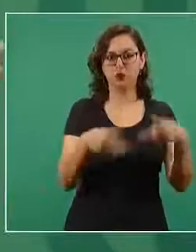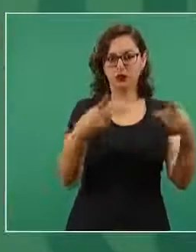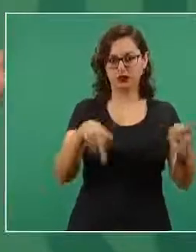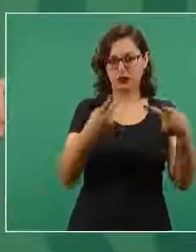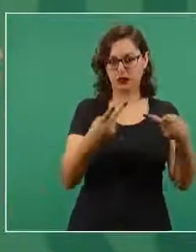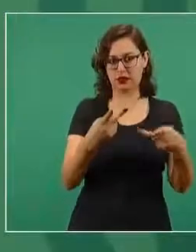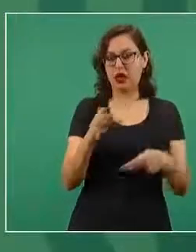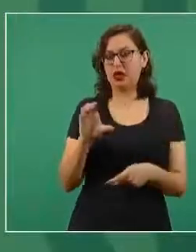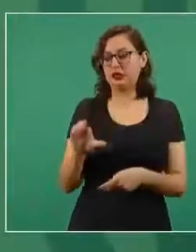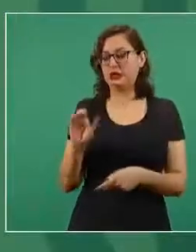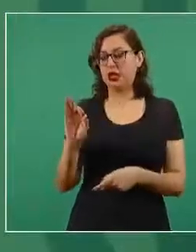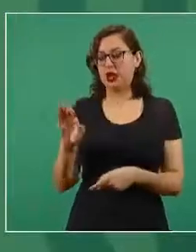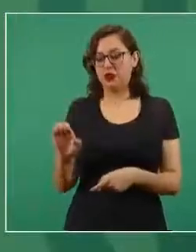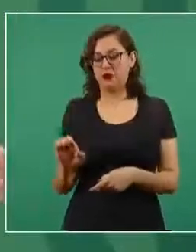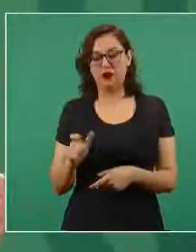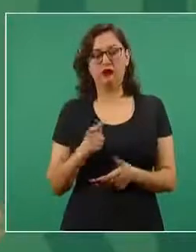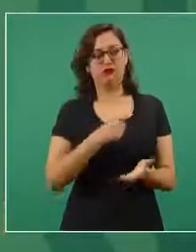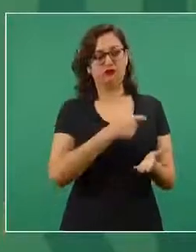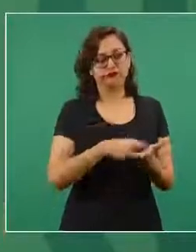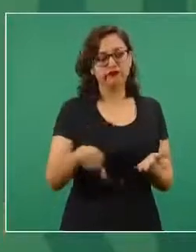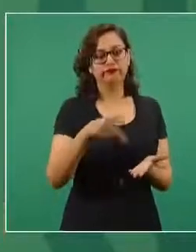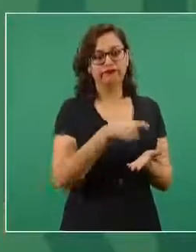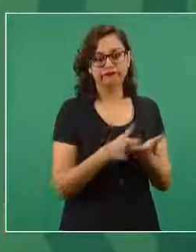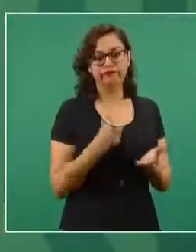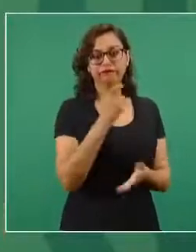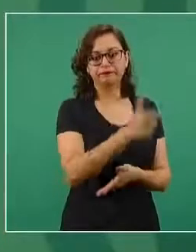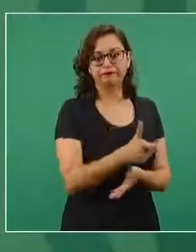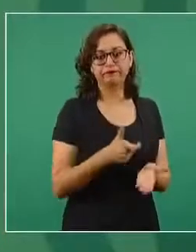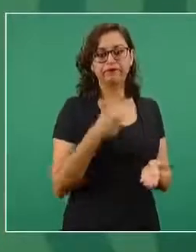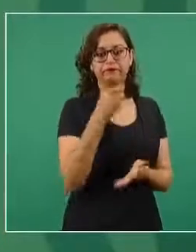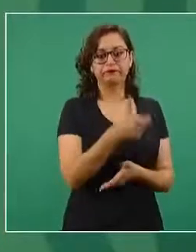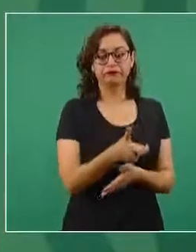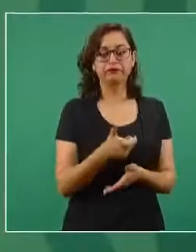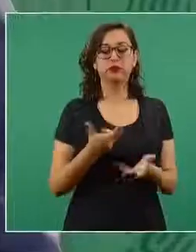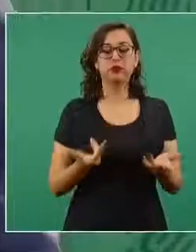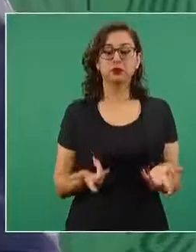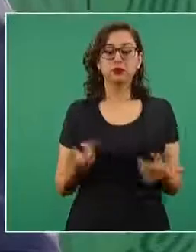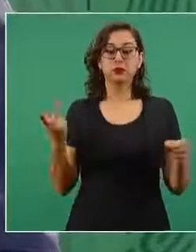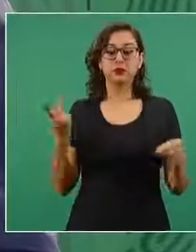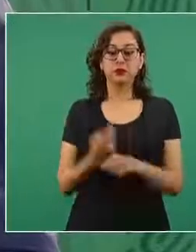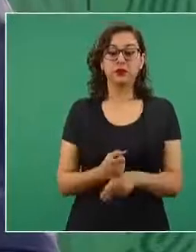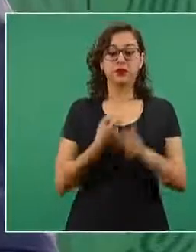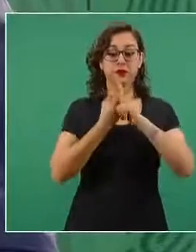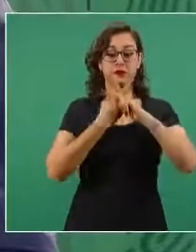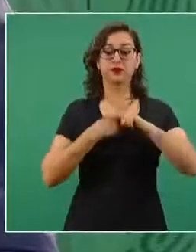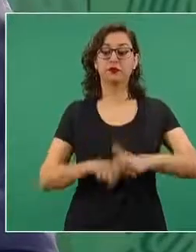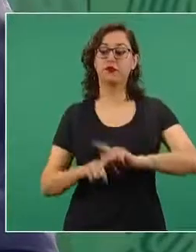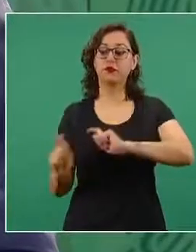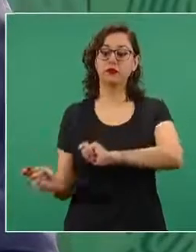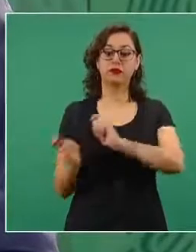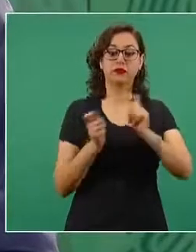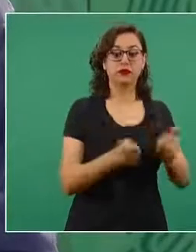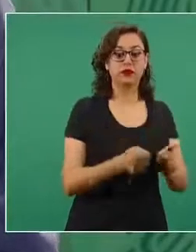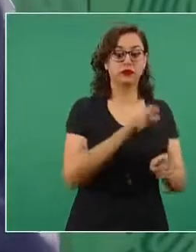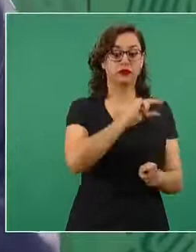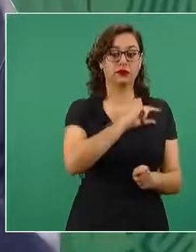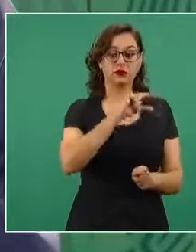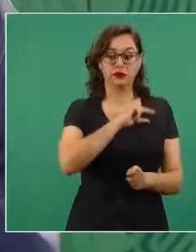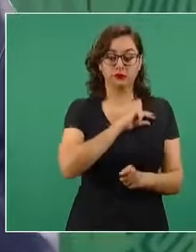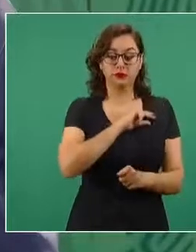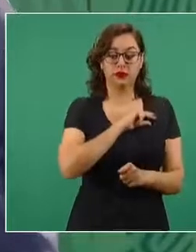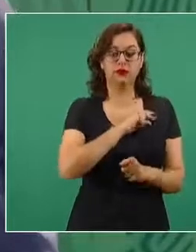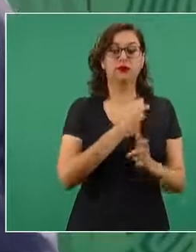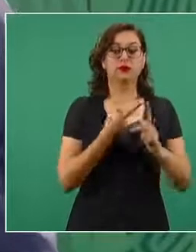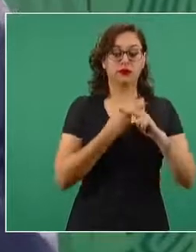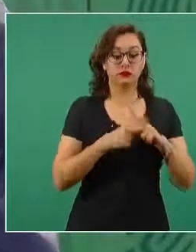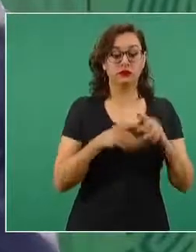Empieza el proceso de privatización de la industria eléctrica, engañan al pueblo de que